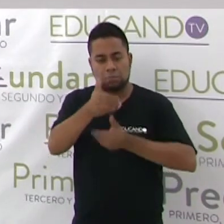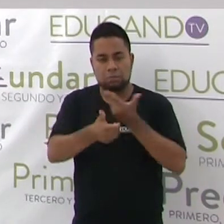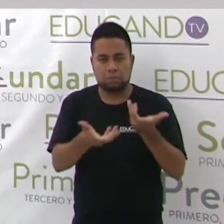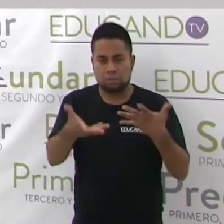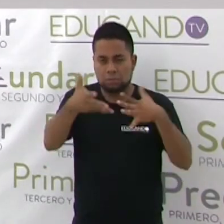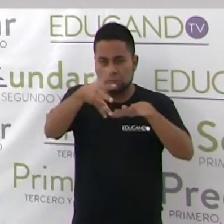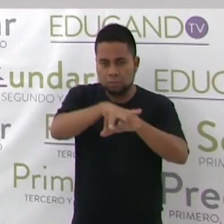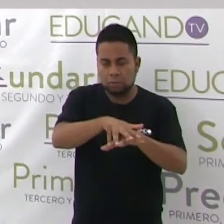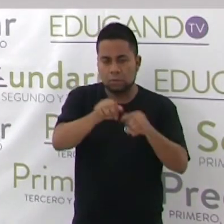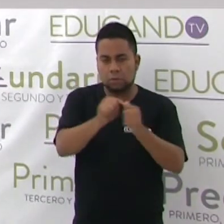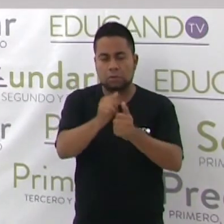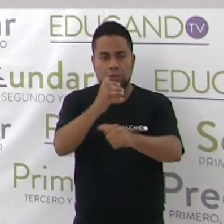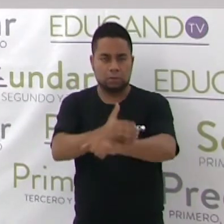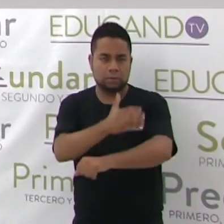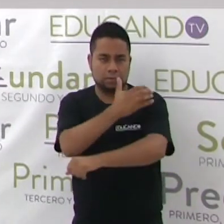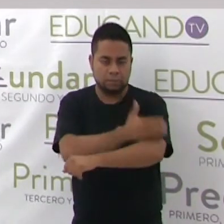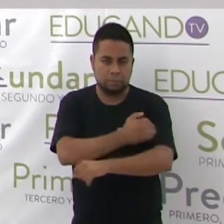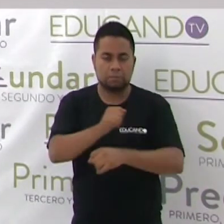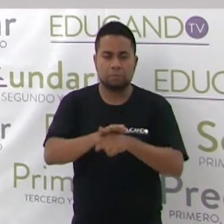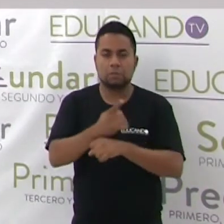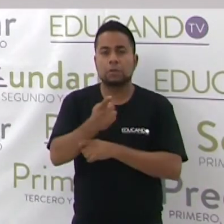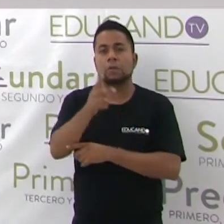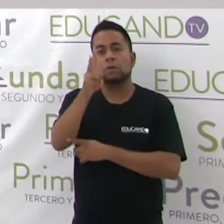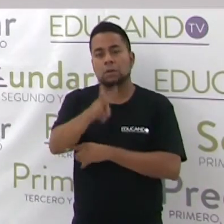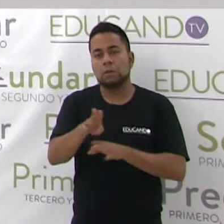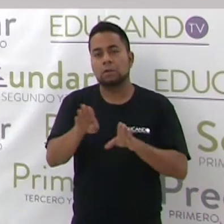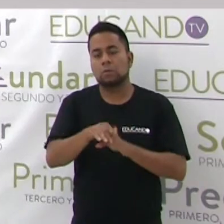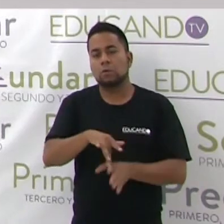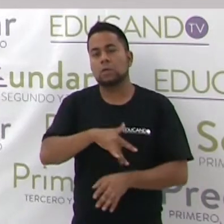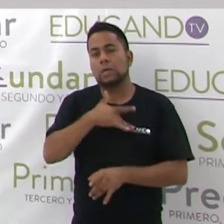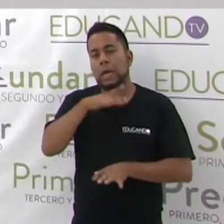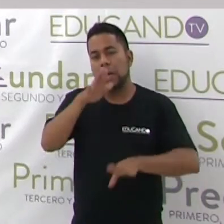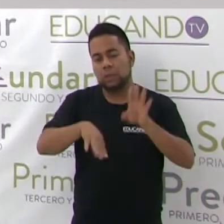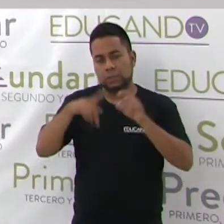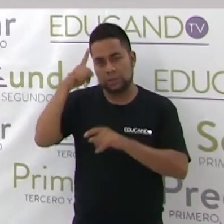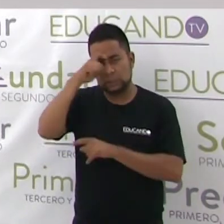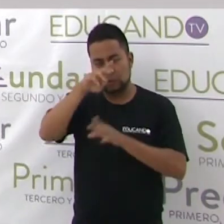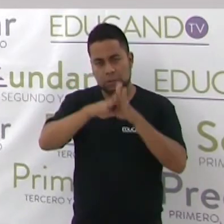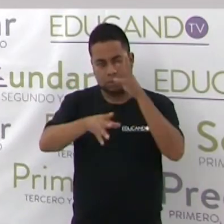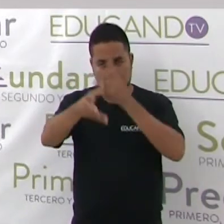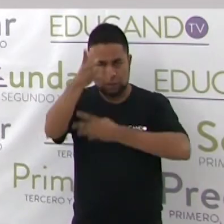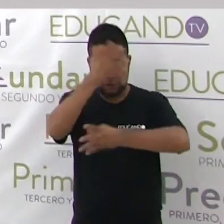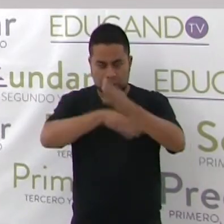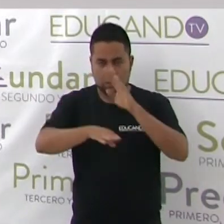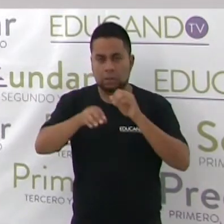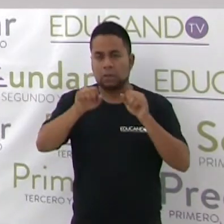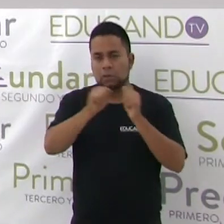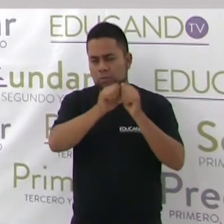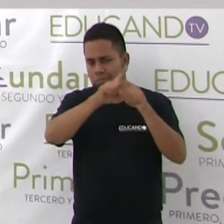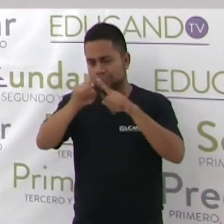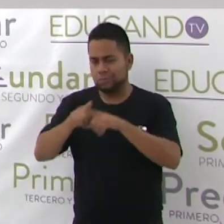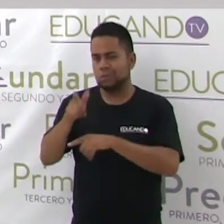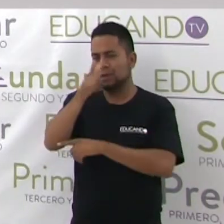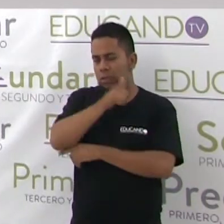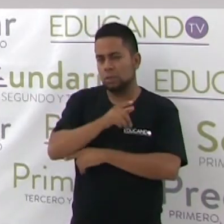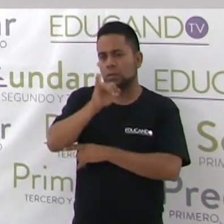con tus compañeros, ya que sí es un poquito complicado tener el aprendizaje de diferentes lenguas. Por ejemplo,